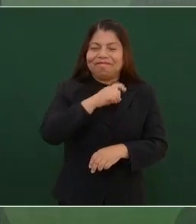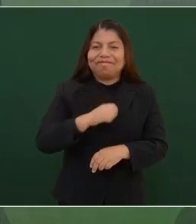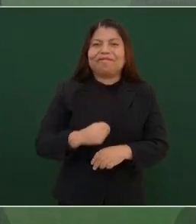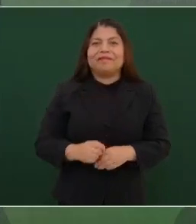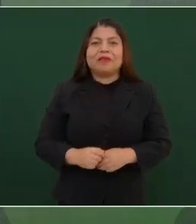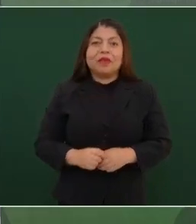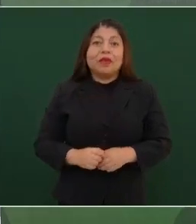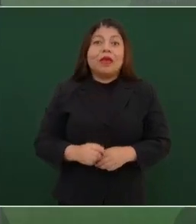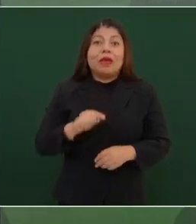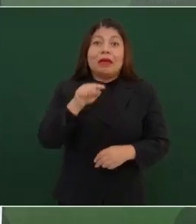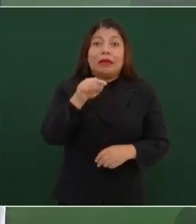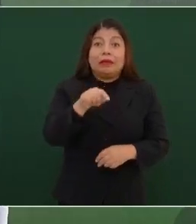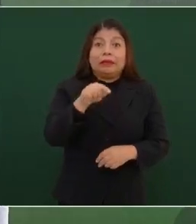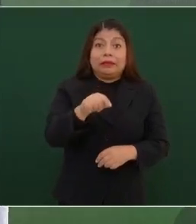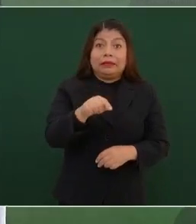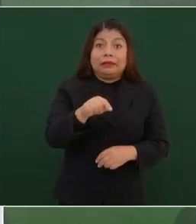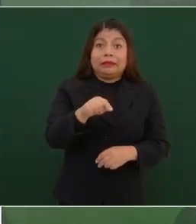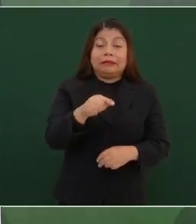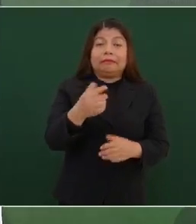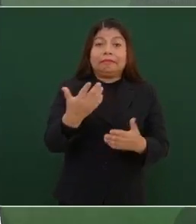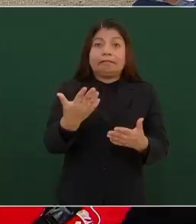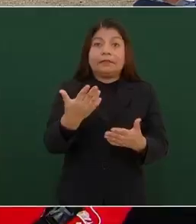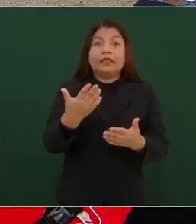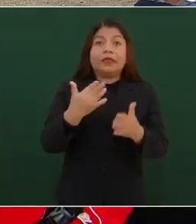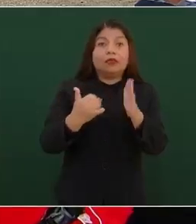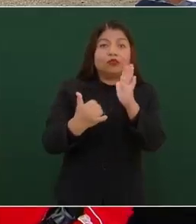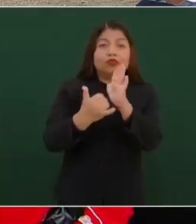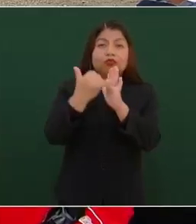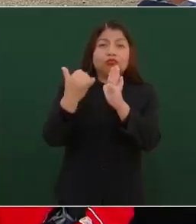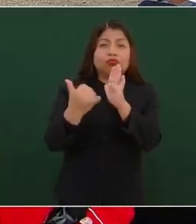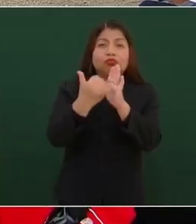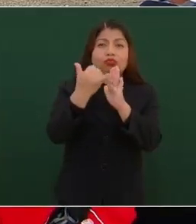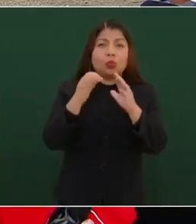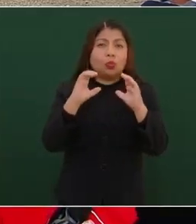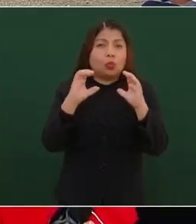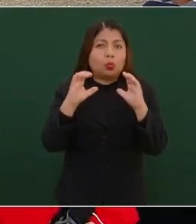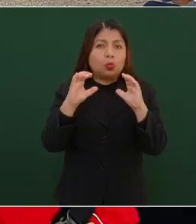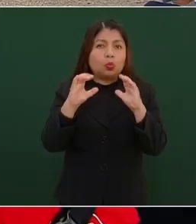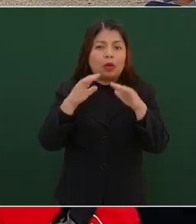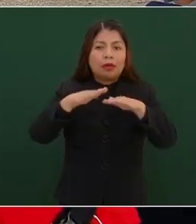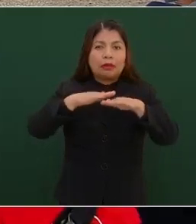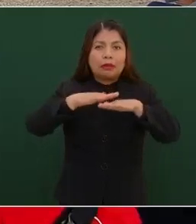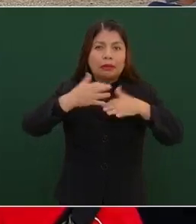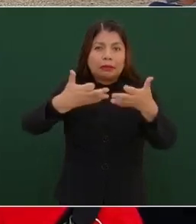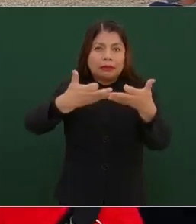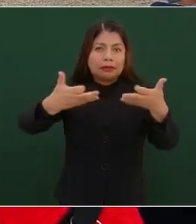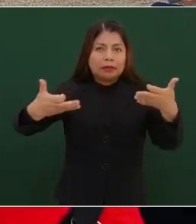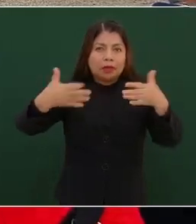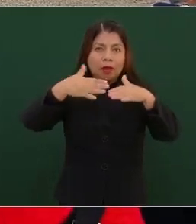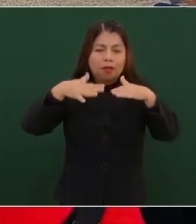estamos construyendo, para no afectar ríos submarinos,